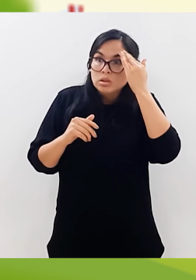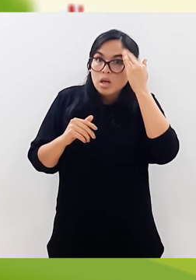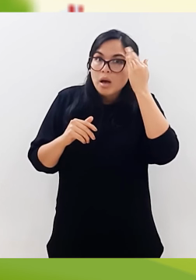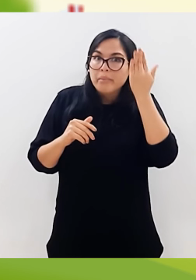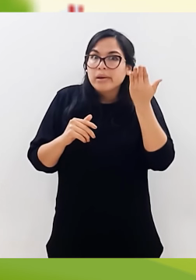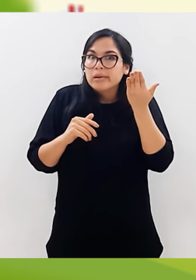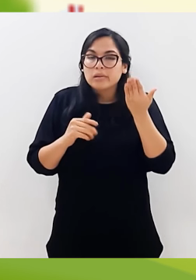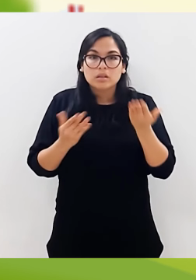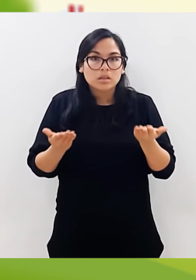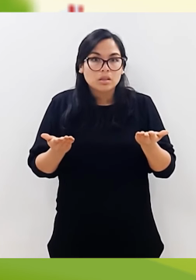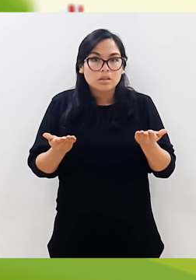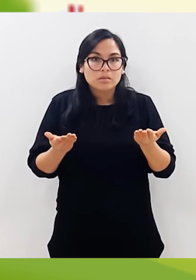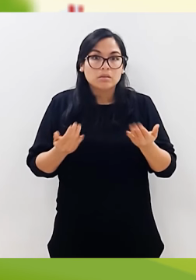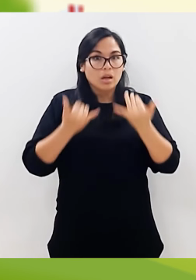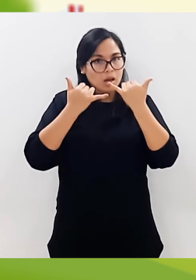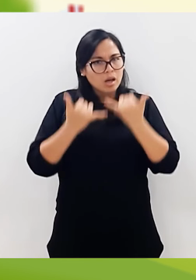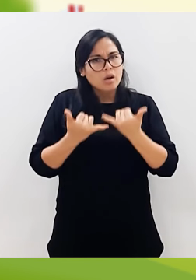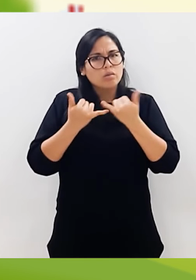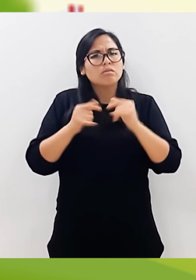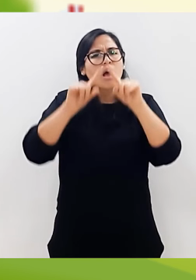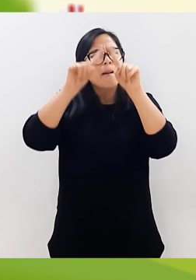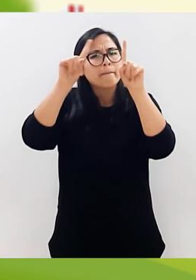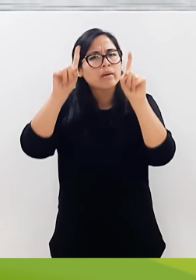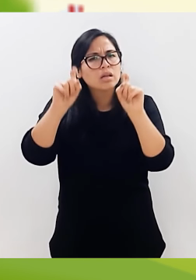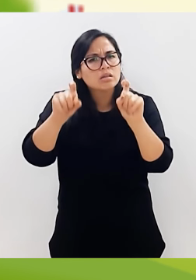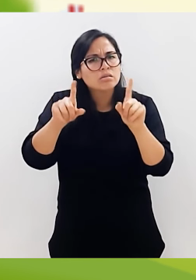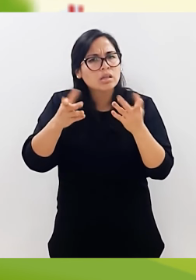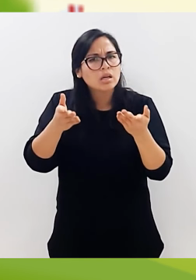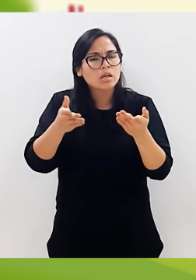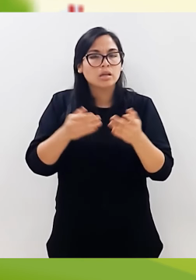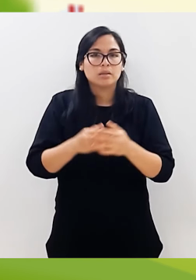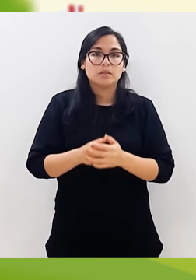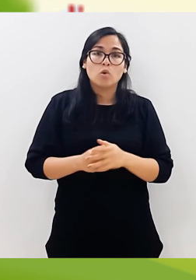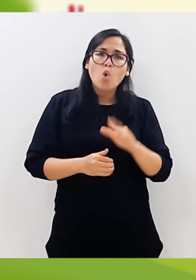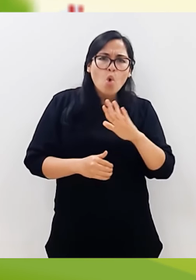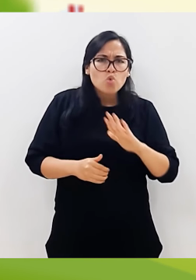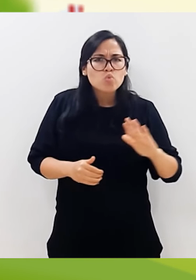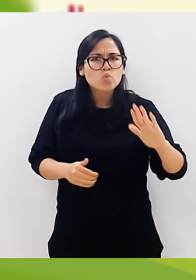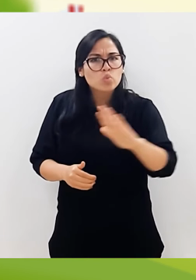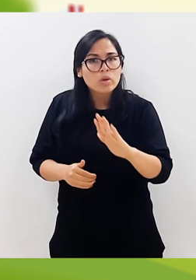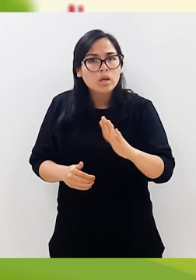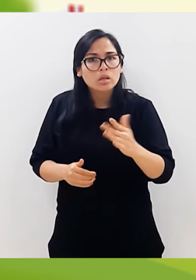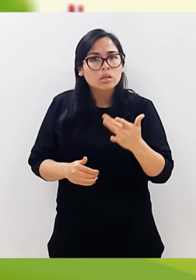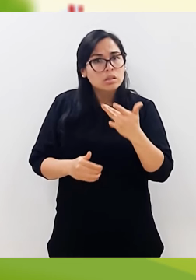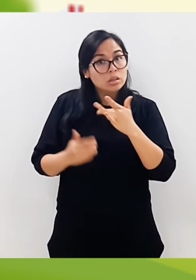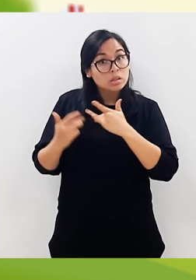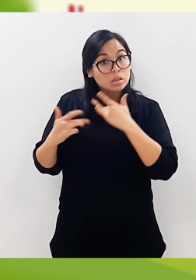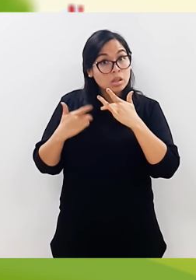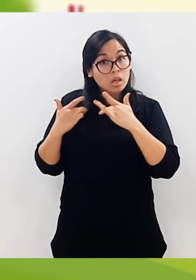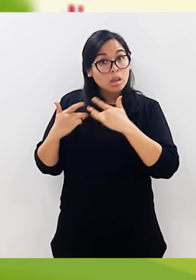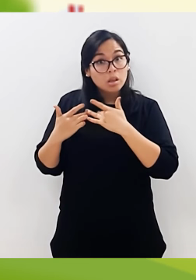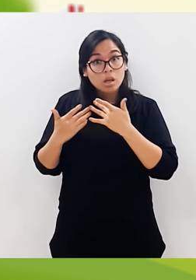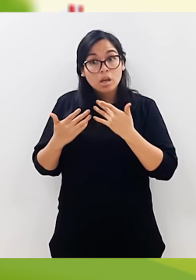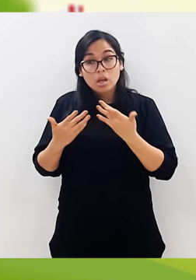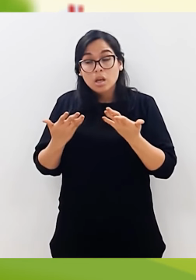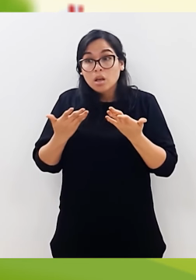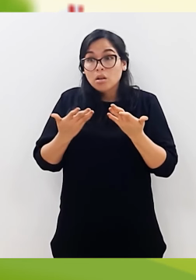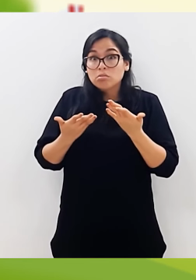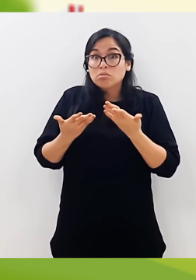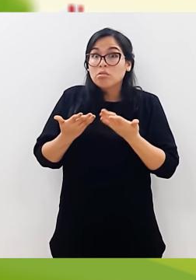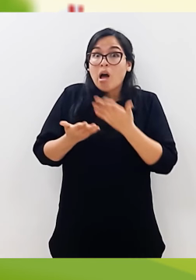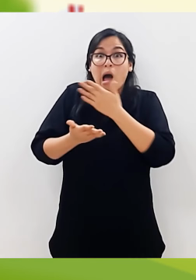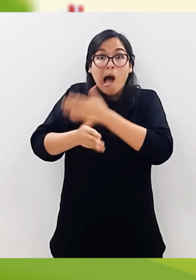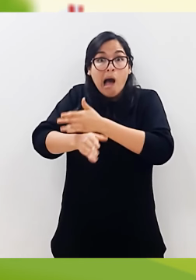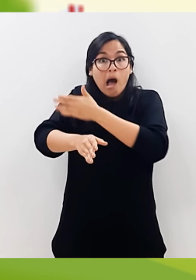presentes? Ahora les hago una pregunta. ¿Ustedes sienten que alguna